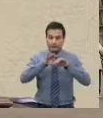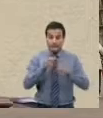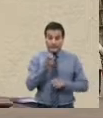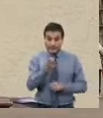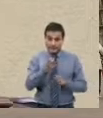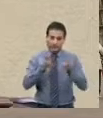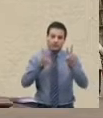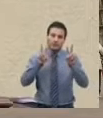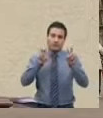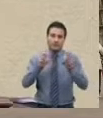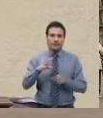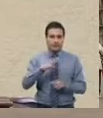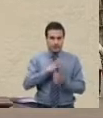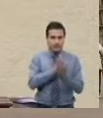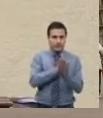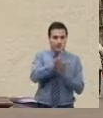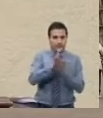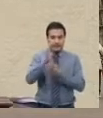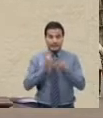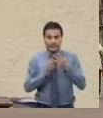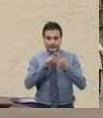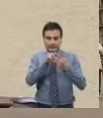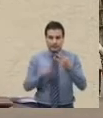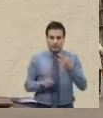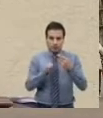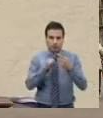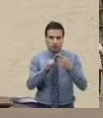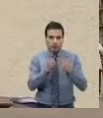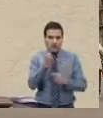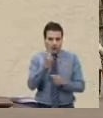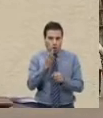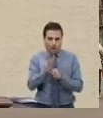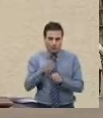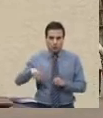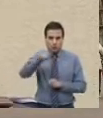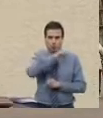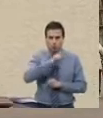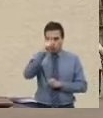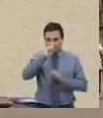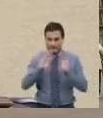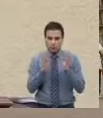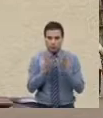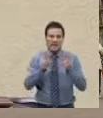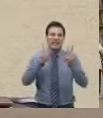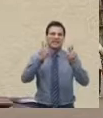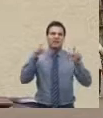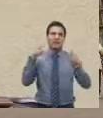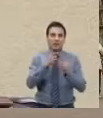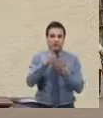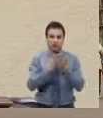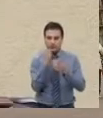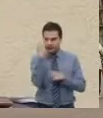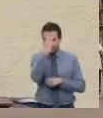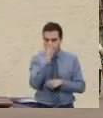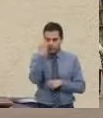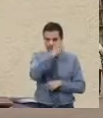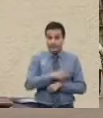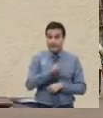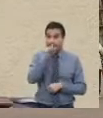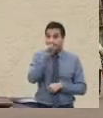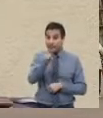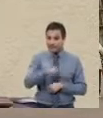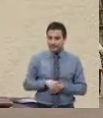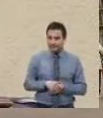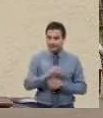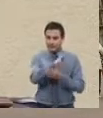vías jurídicas en las que se está desahogando. Una que hoy se trae al Consejo General, la que tiene que ver con la fiscalización y consecuentemente con los gastos